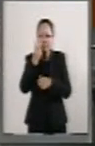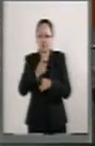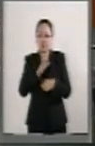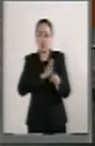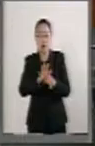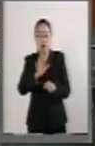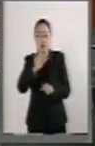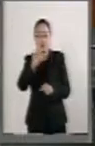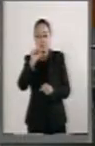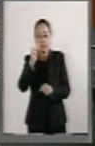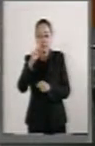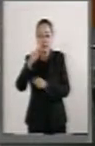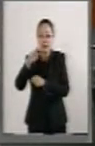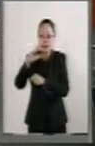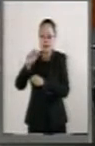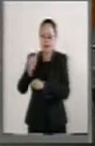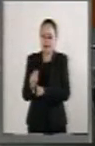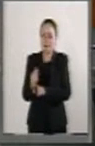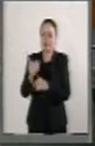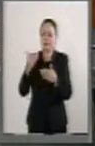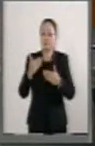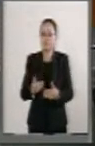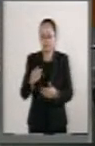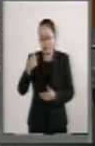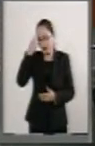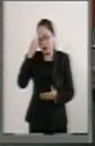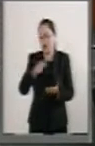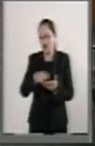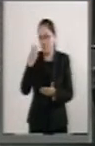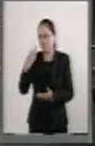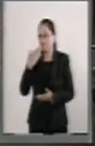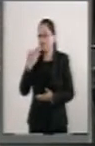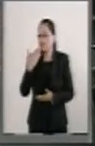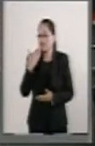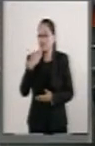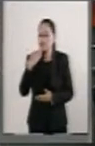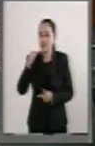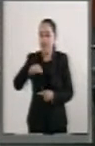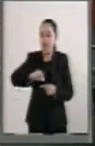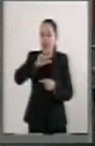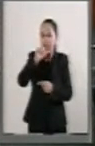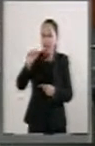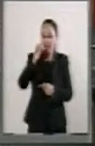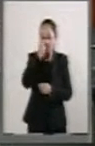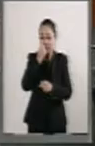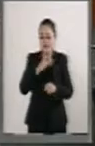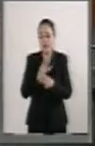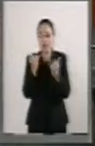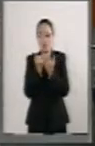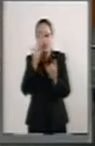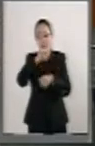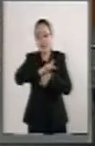Así es que estamos seguros que le va a ir muy bien a Zagarpa y le va a ir muy bien a México con tu trabajo.